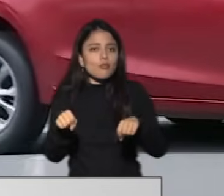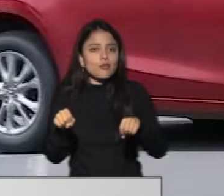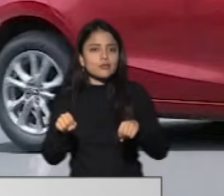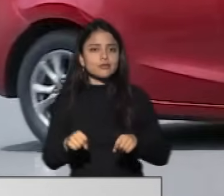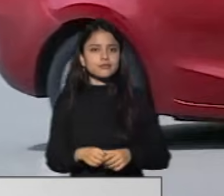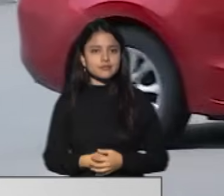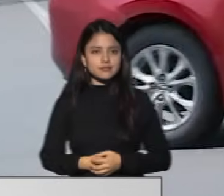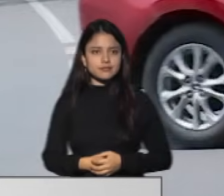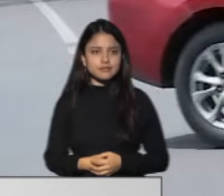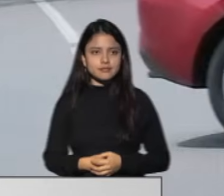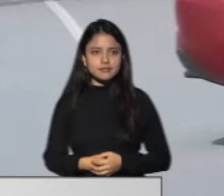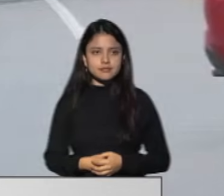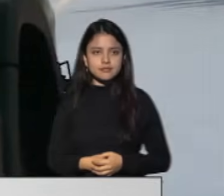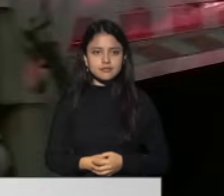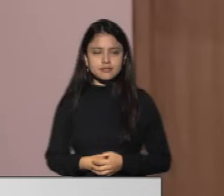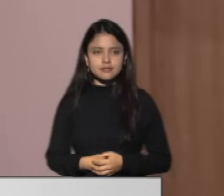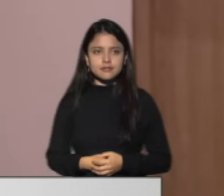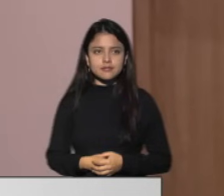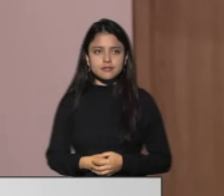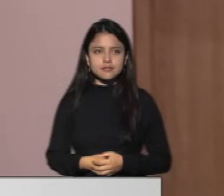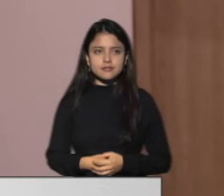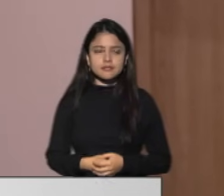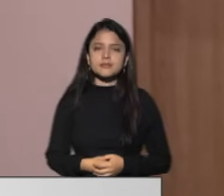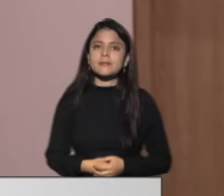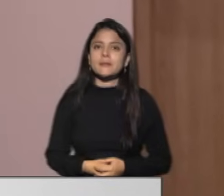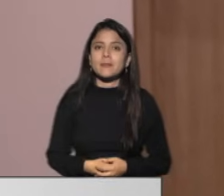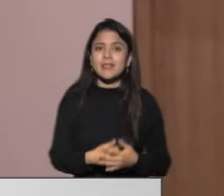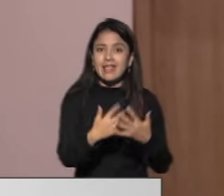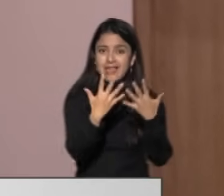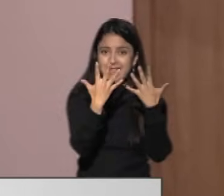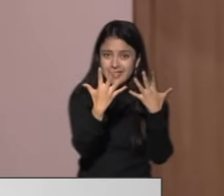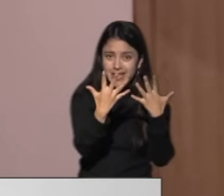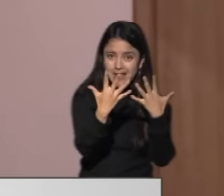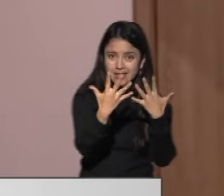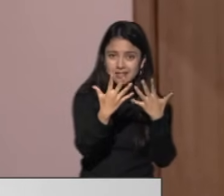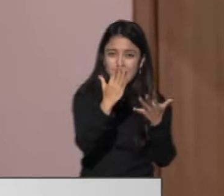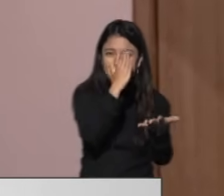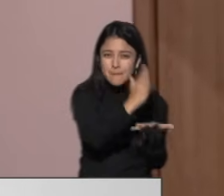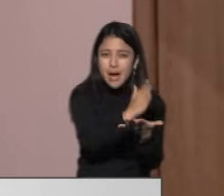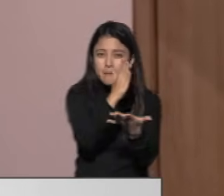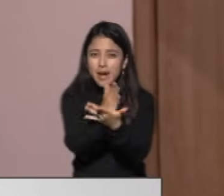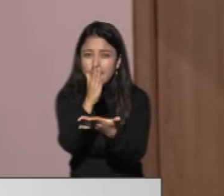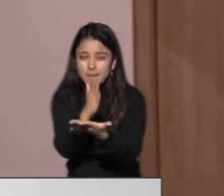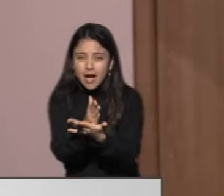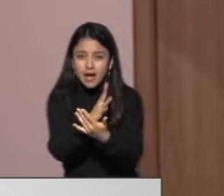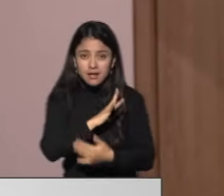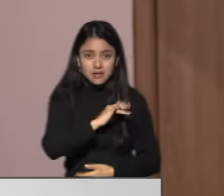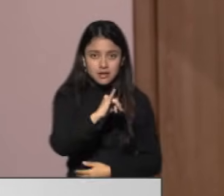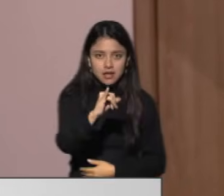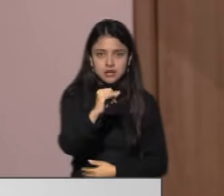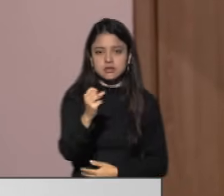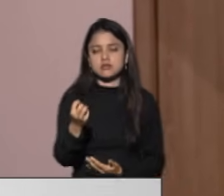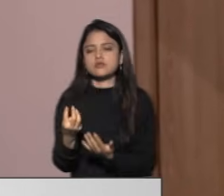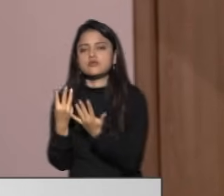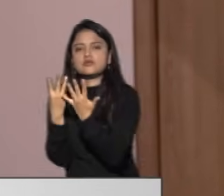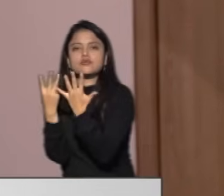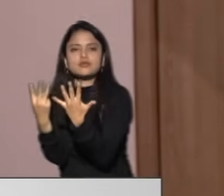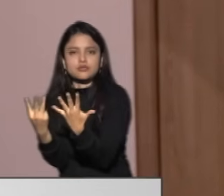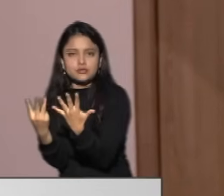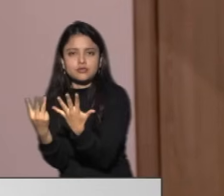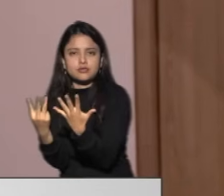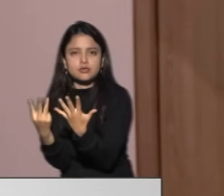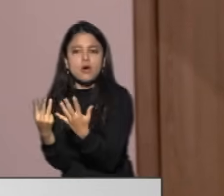aumento. Se tiene la cifra de que por cada 10 eventos fatales de tránsito en la ciudad de Cali, 8 ha participado